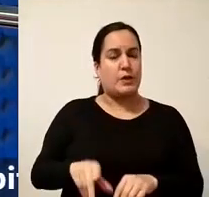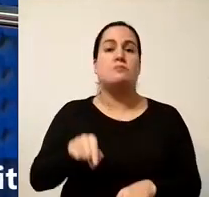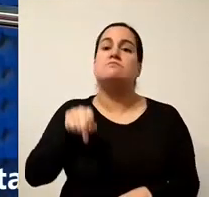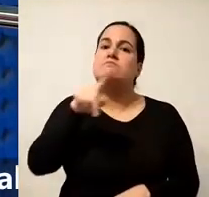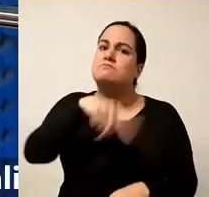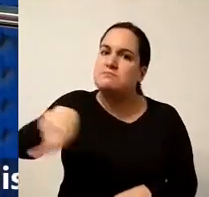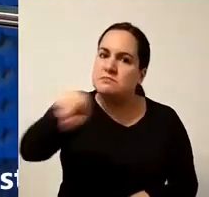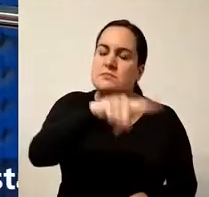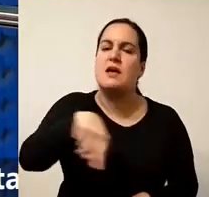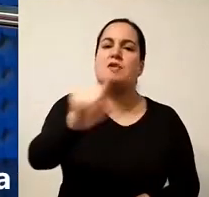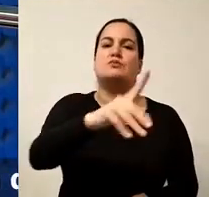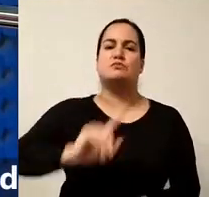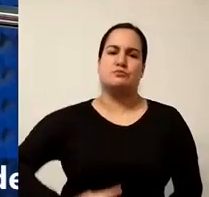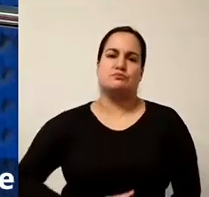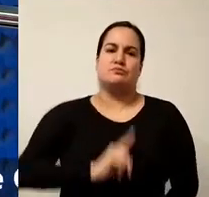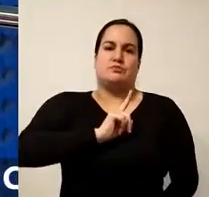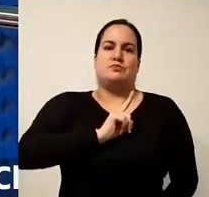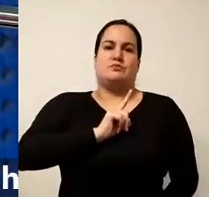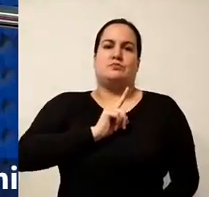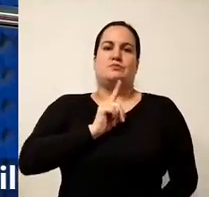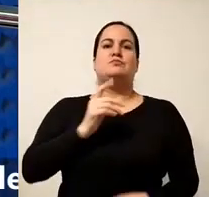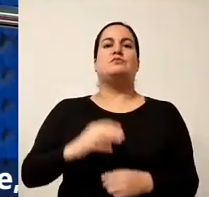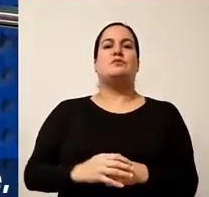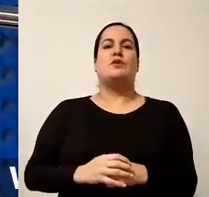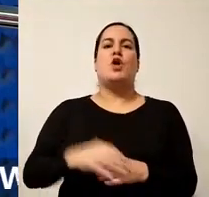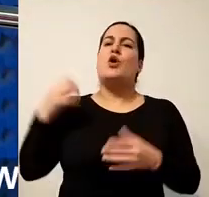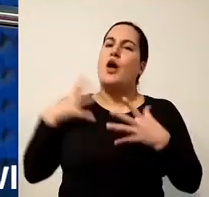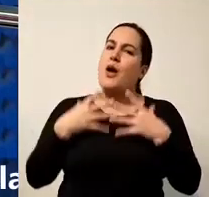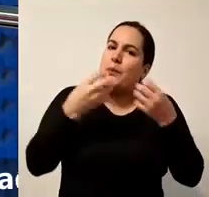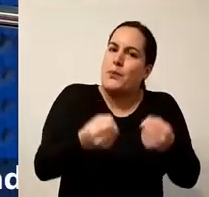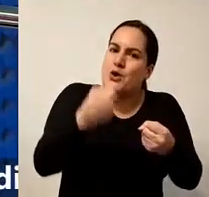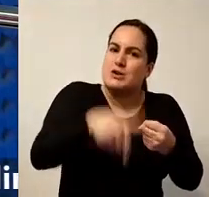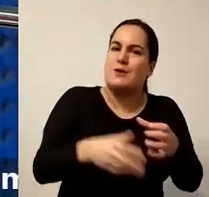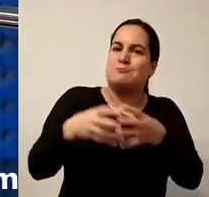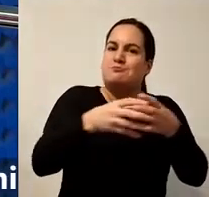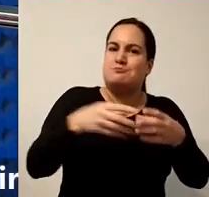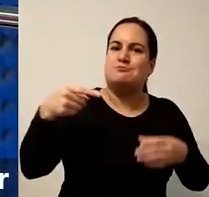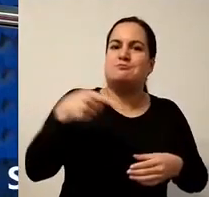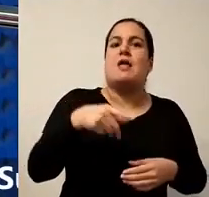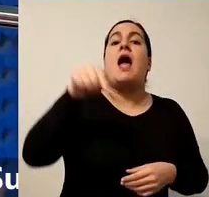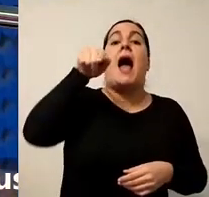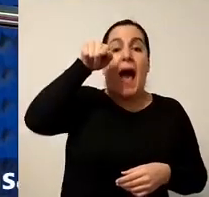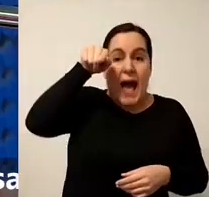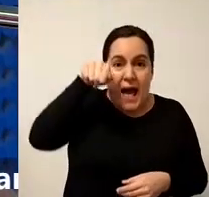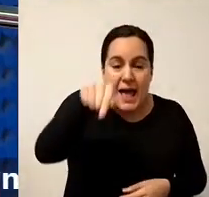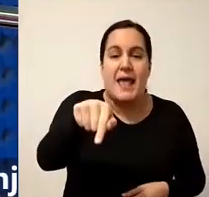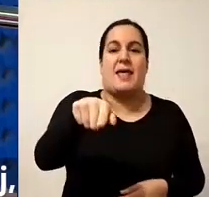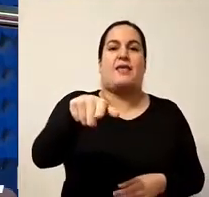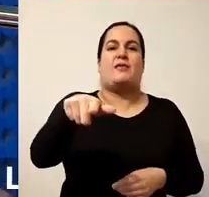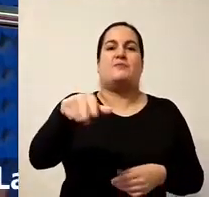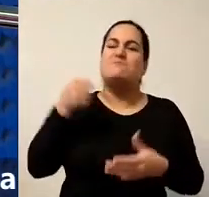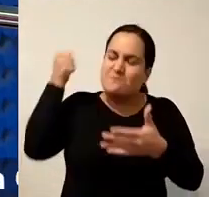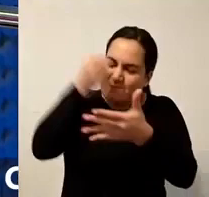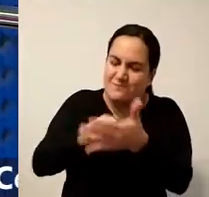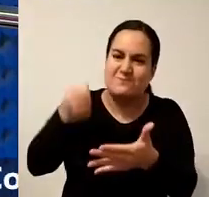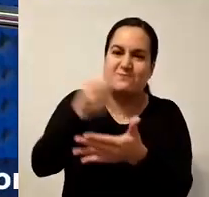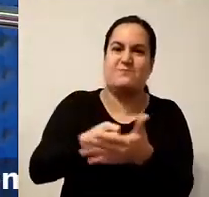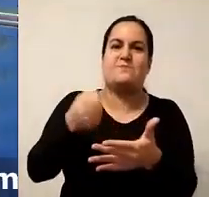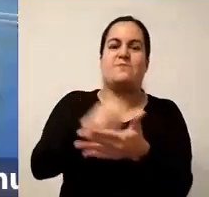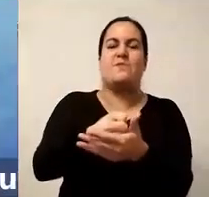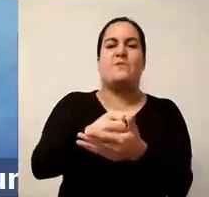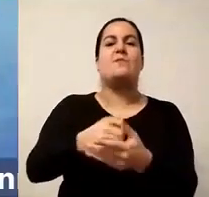coherente una fuerza política coherente independiente para que las potencias del final compañeras compañeros